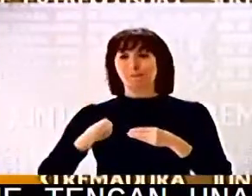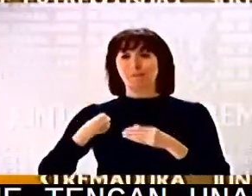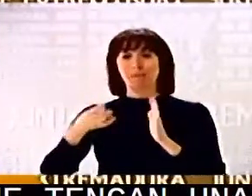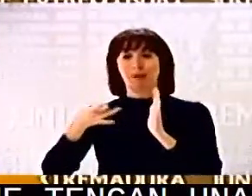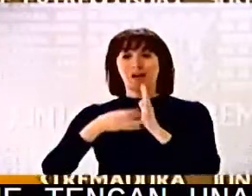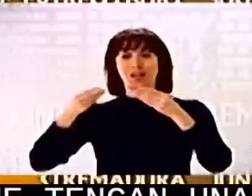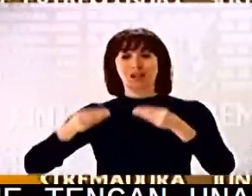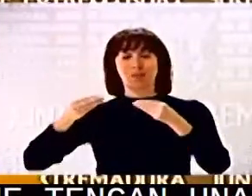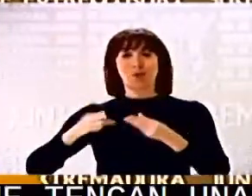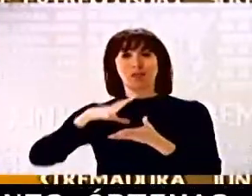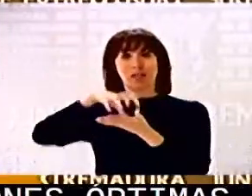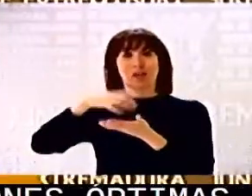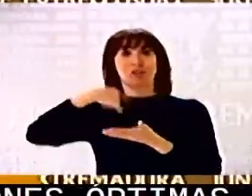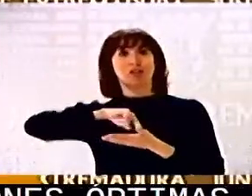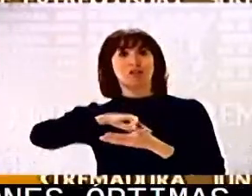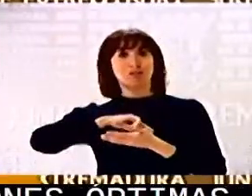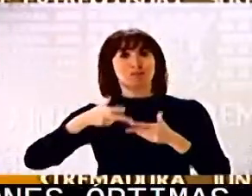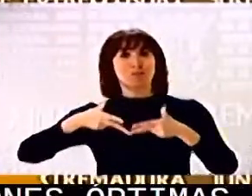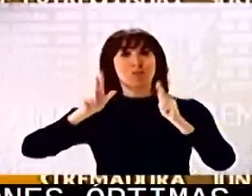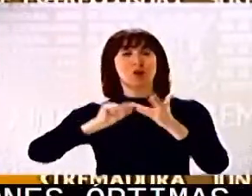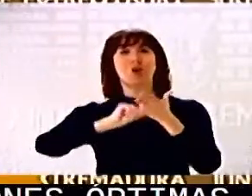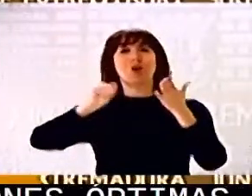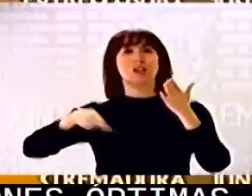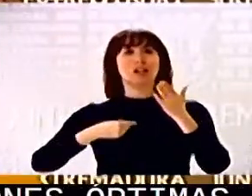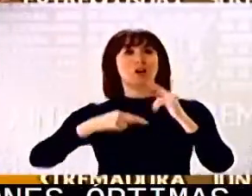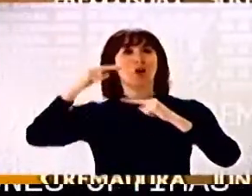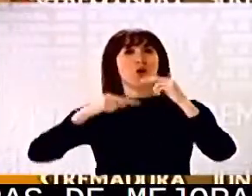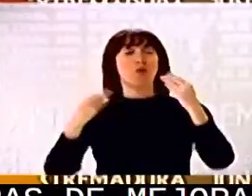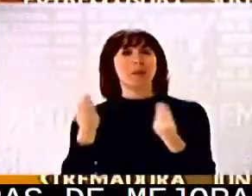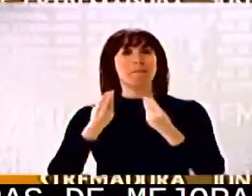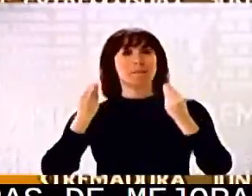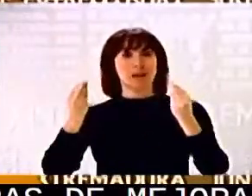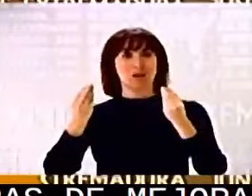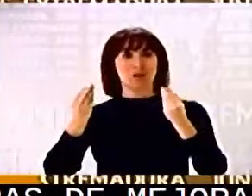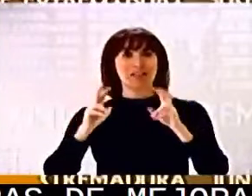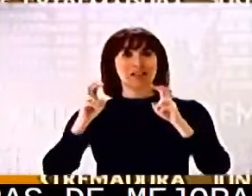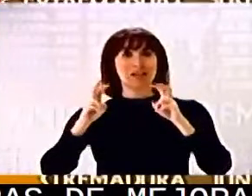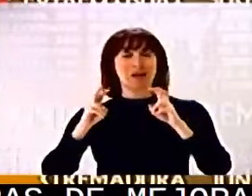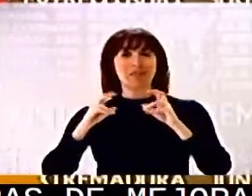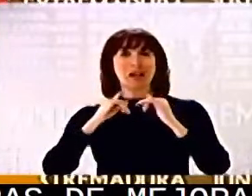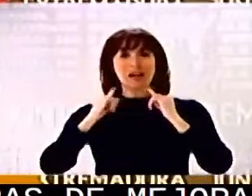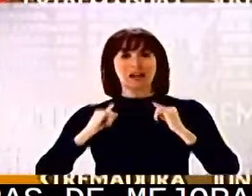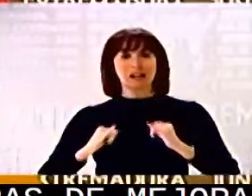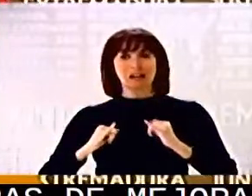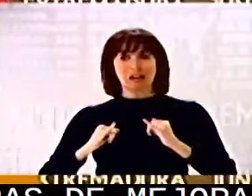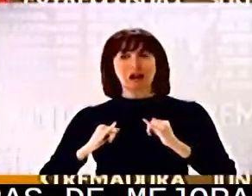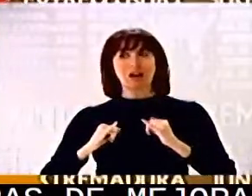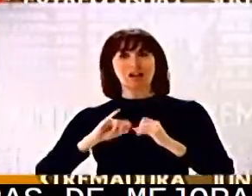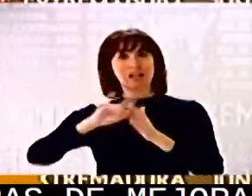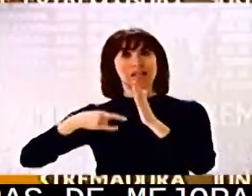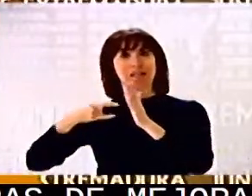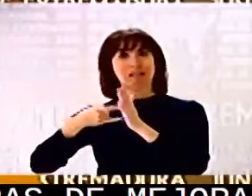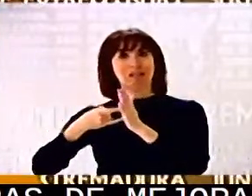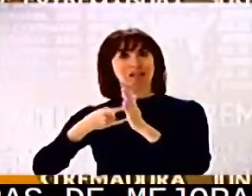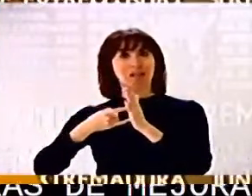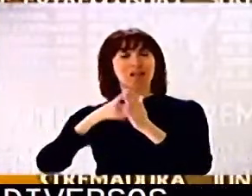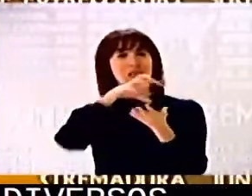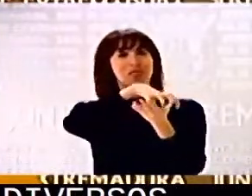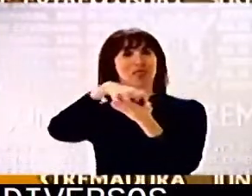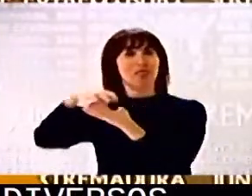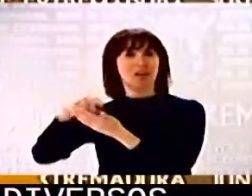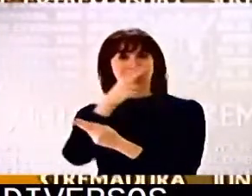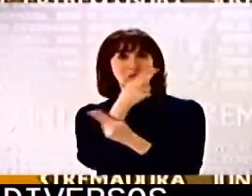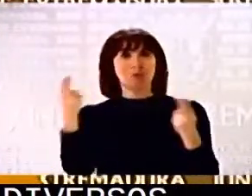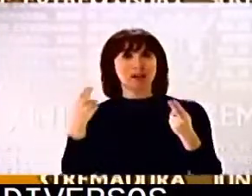óptimas autorizamos hoy la contratación de obras de mejora de eficiencia energética y térmica en diversos centros públicos